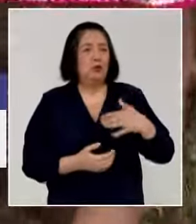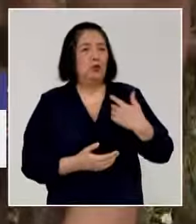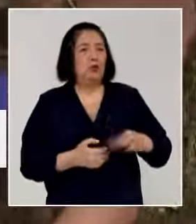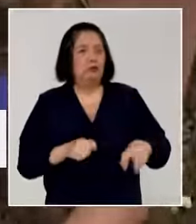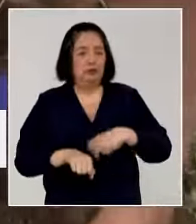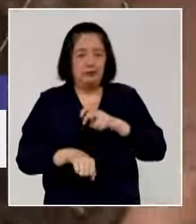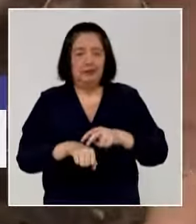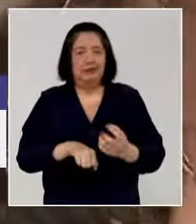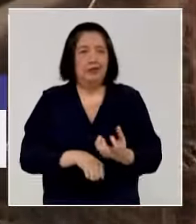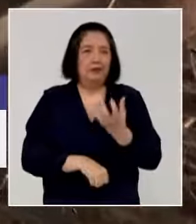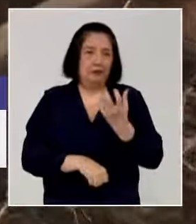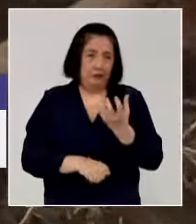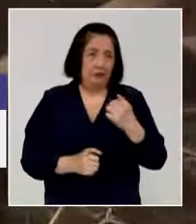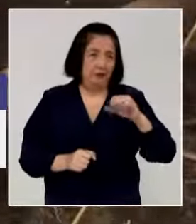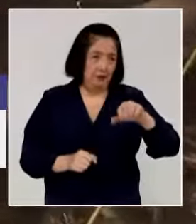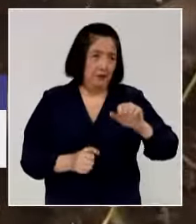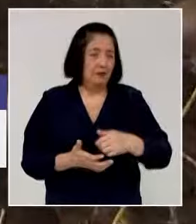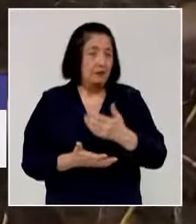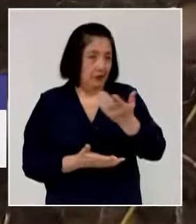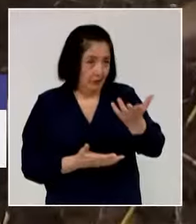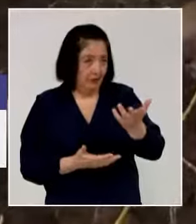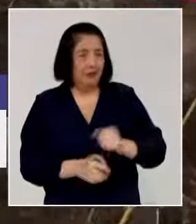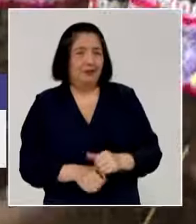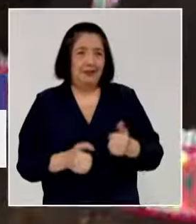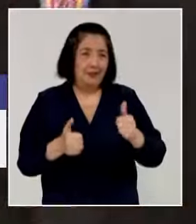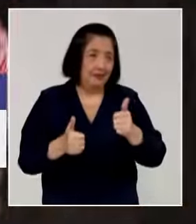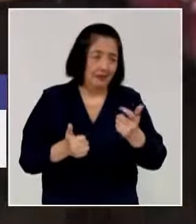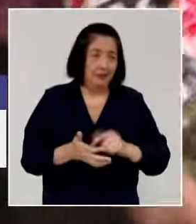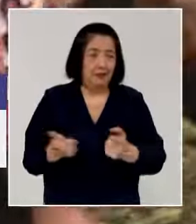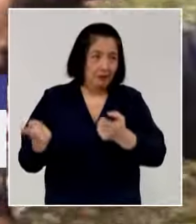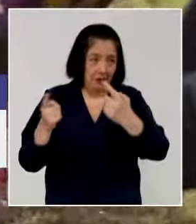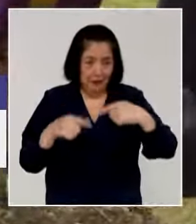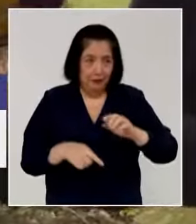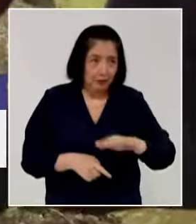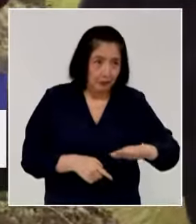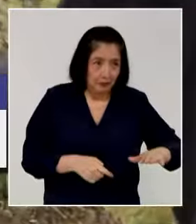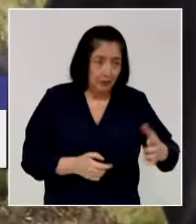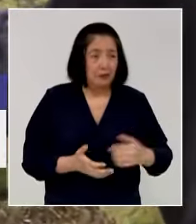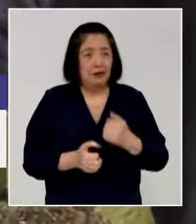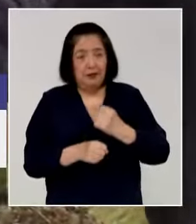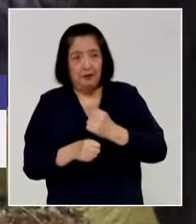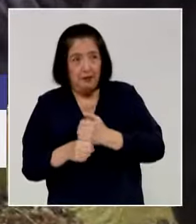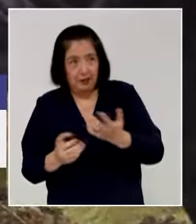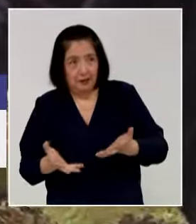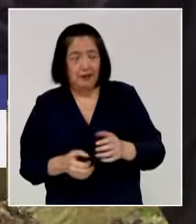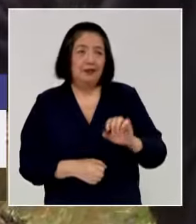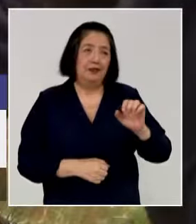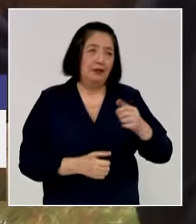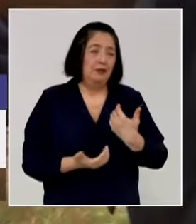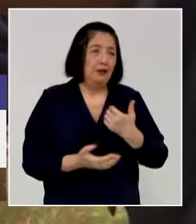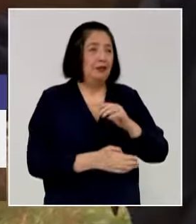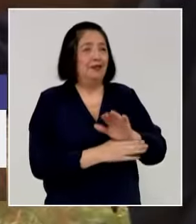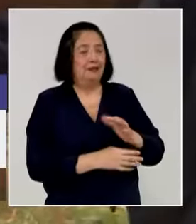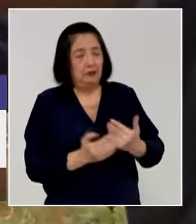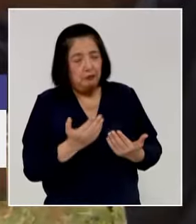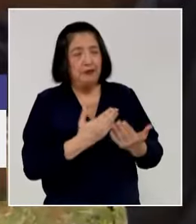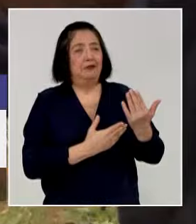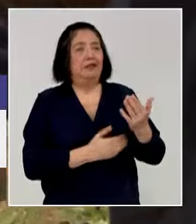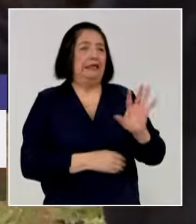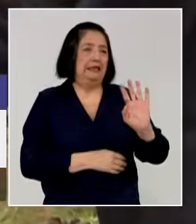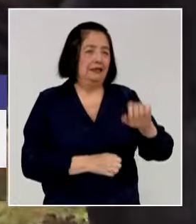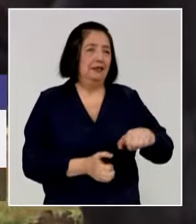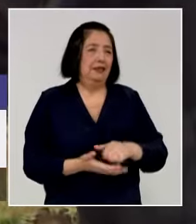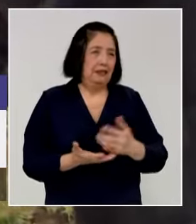tubérculo, nuestra papa, por supuesto. ¿Cómo está? ¿Cómo le va? ¿Viene siempre con los pequeños a hacer el trabajo acá? Sí, buenos días con